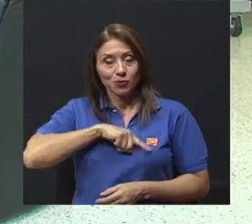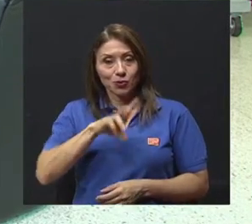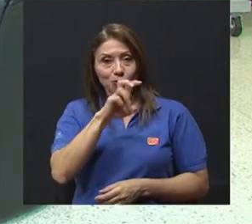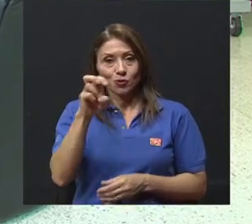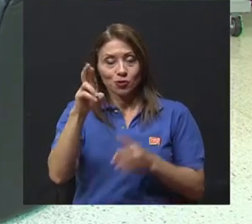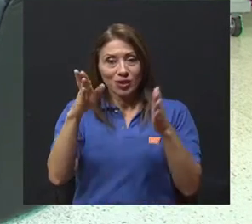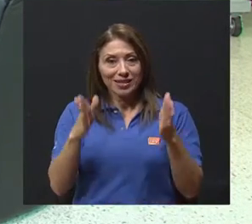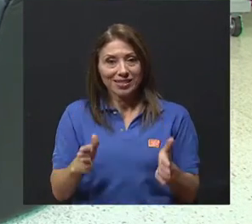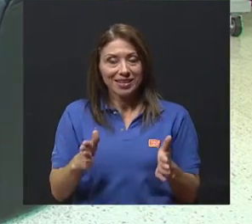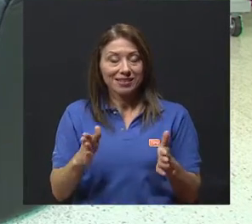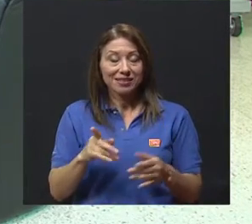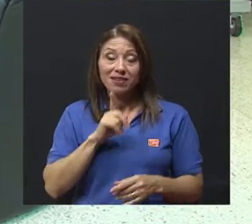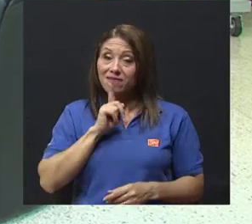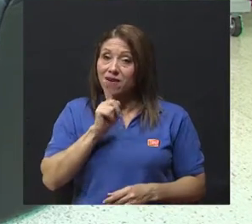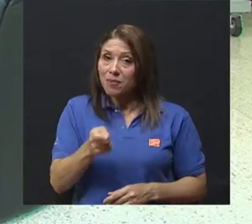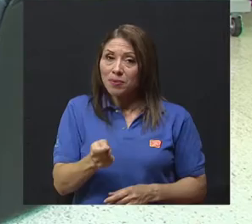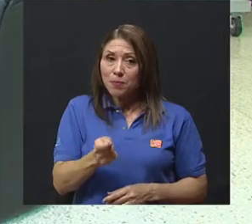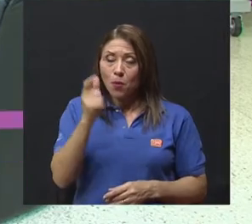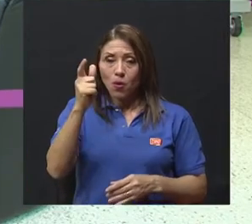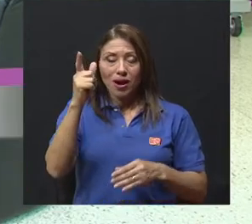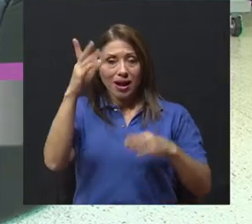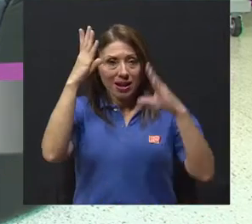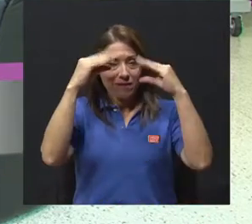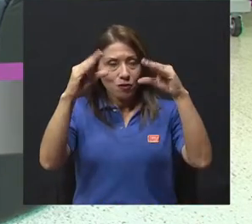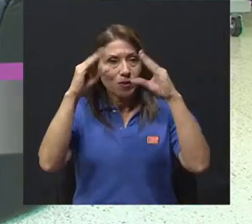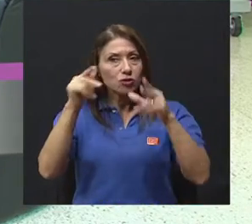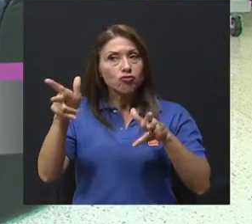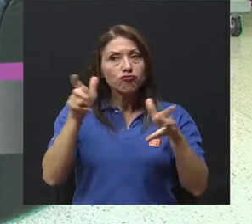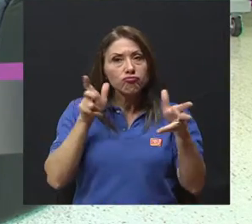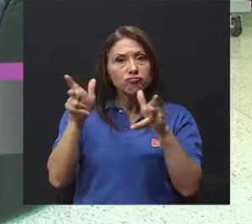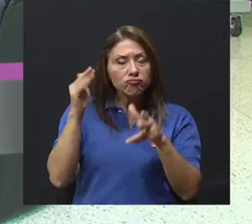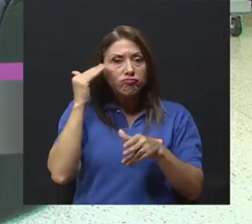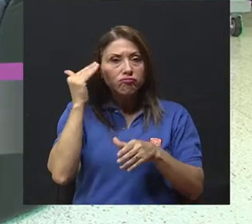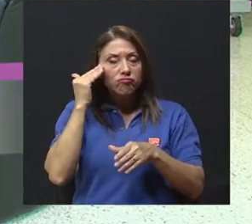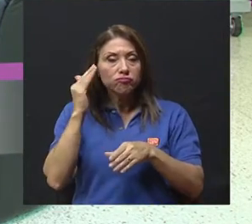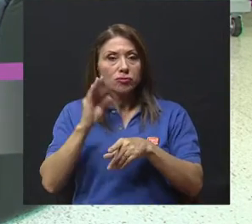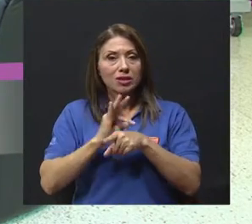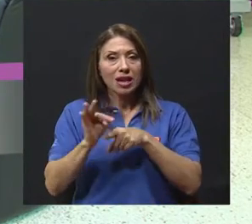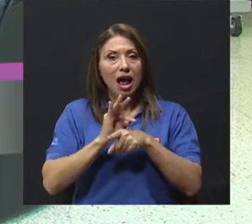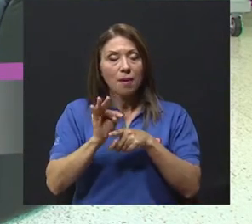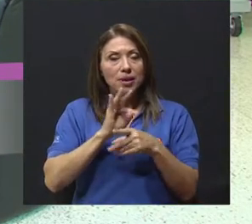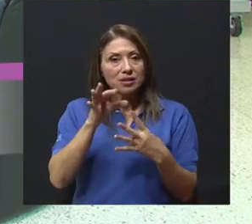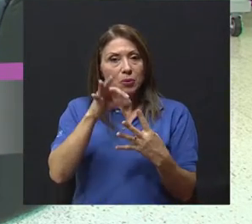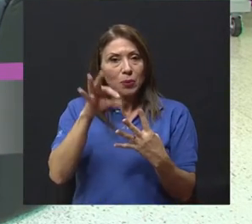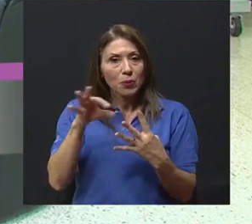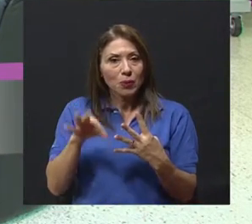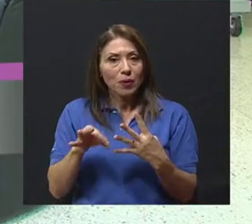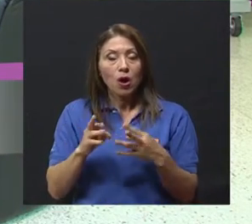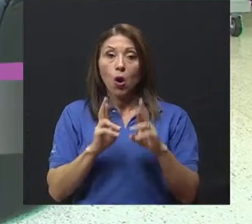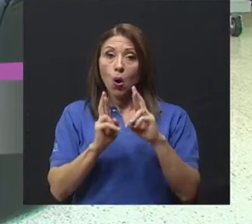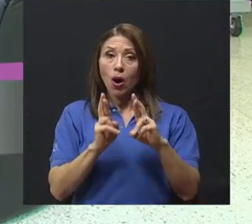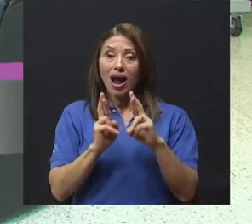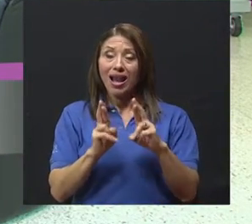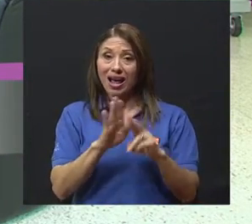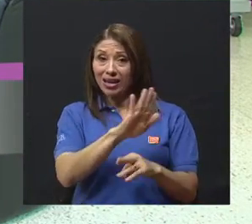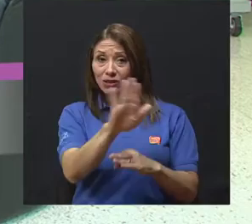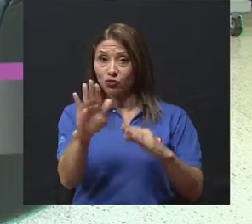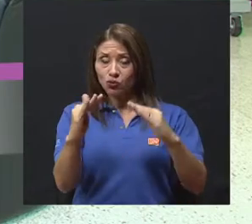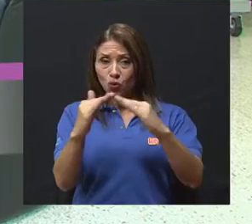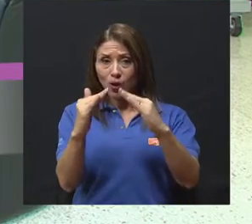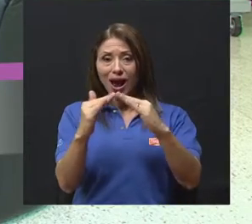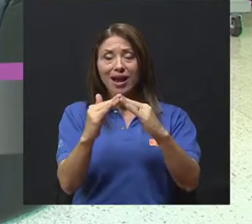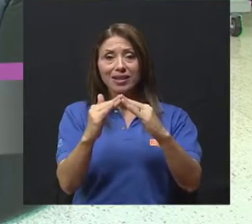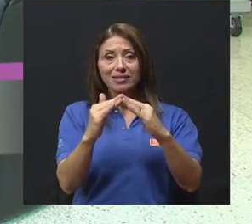costarricenses es poco lo que vemos lo que escuchamos en el día a día este tipo de terapias alternativas y ojalá que allá en sus